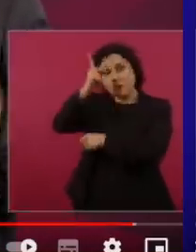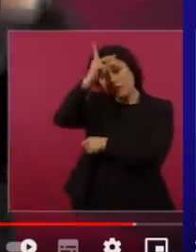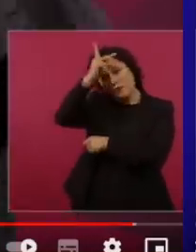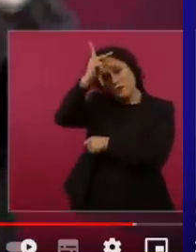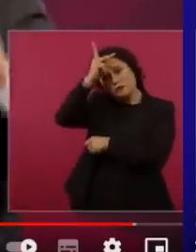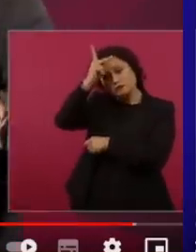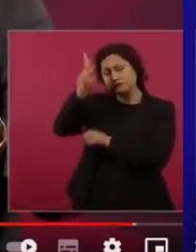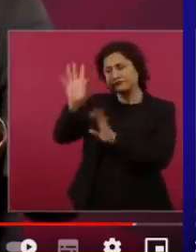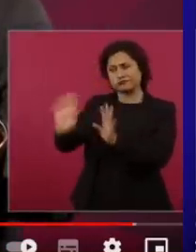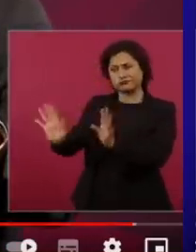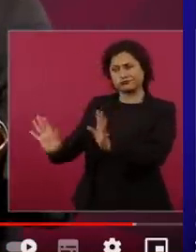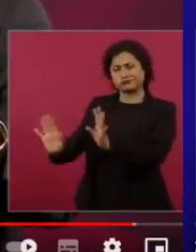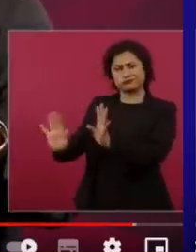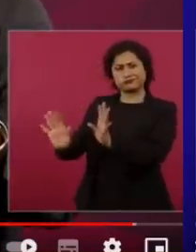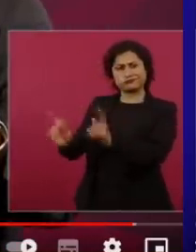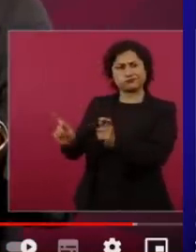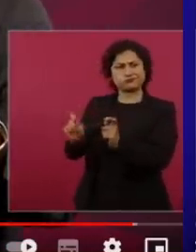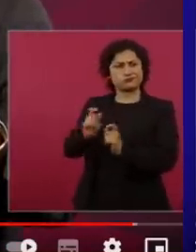¿Y ya?